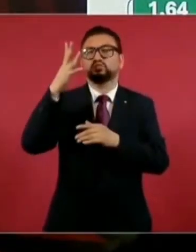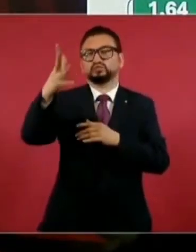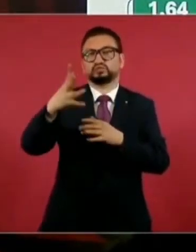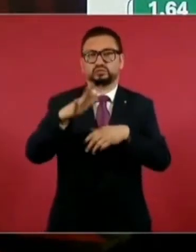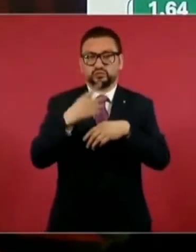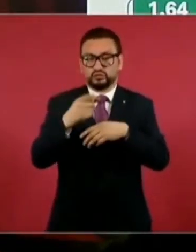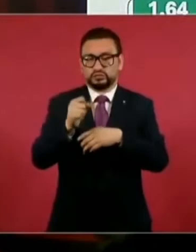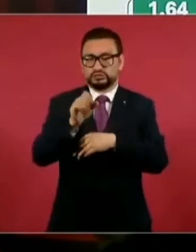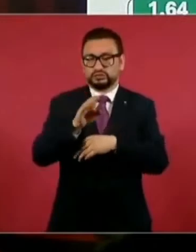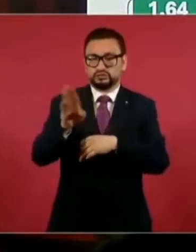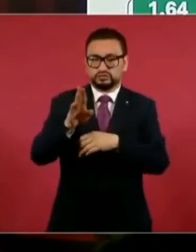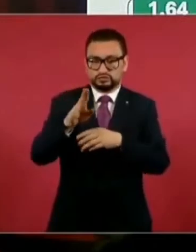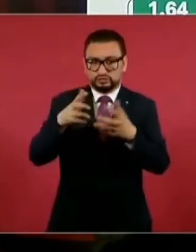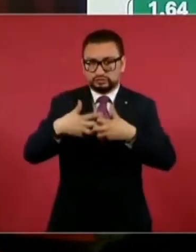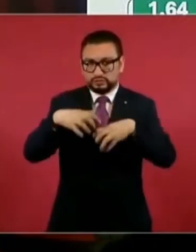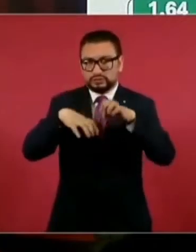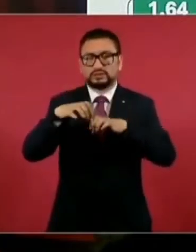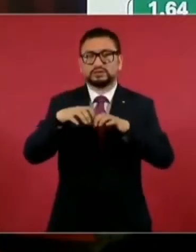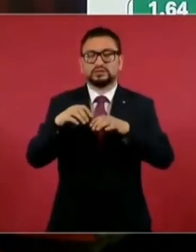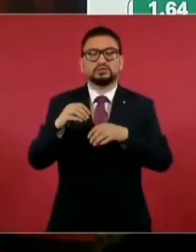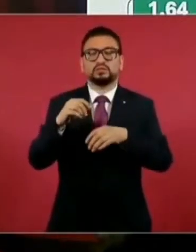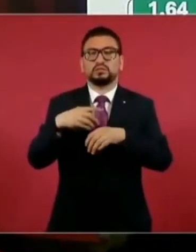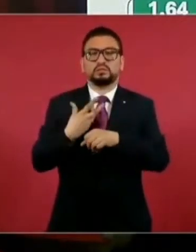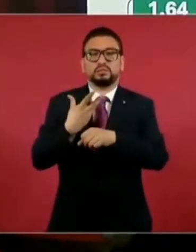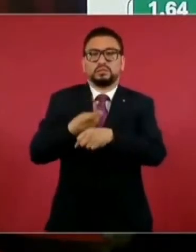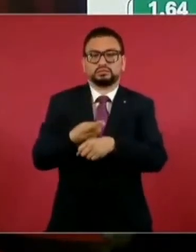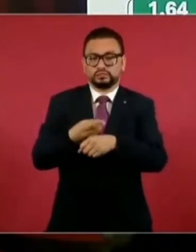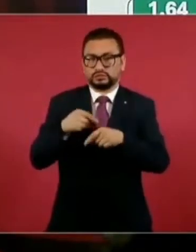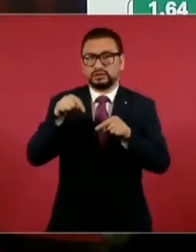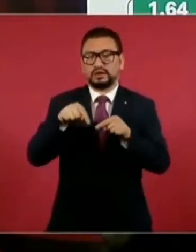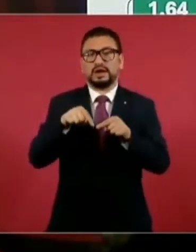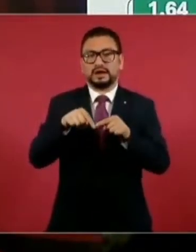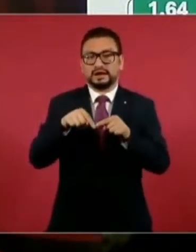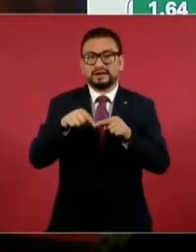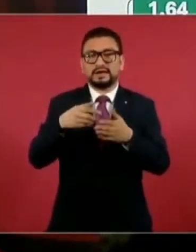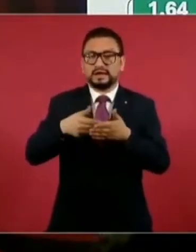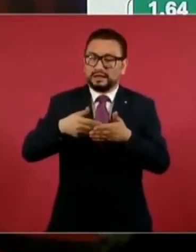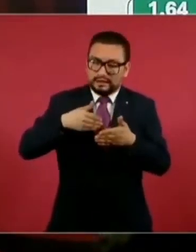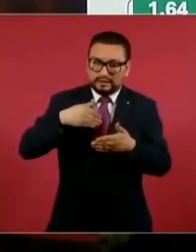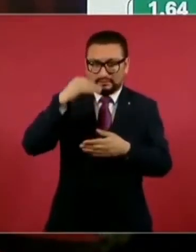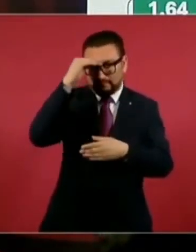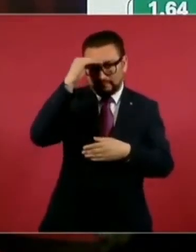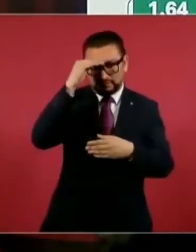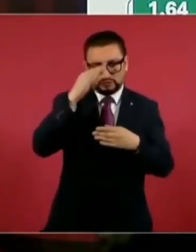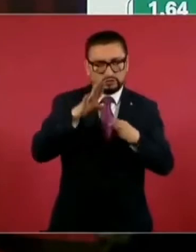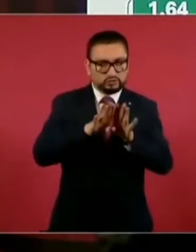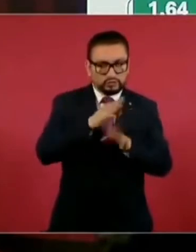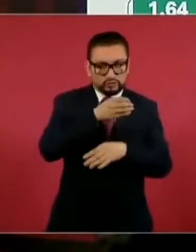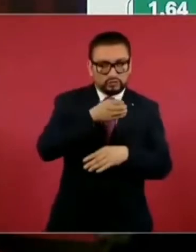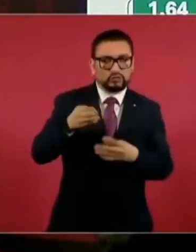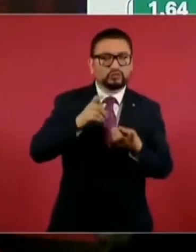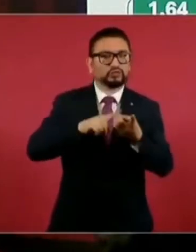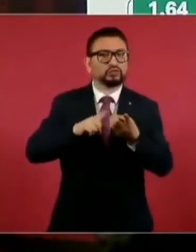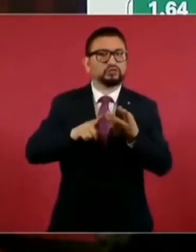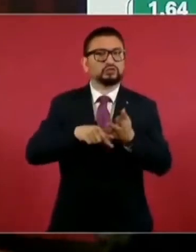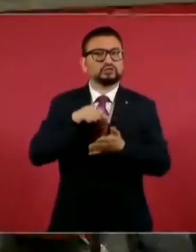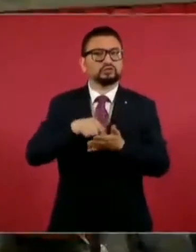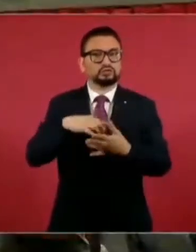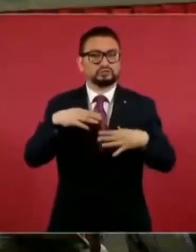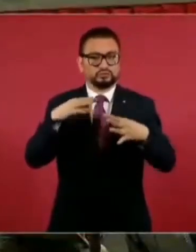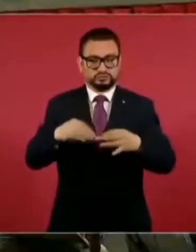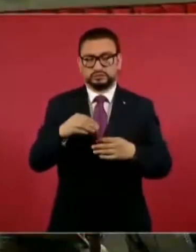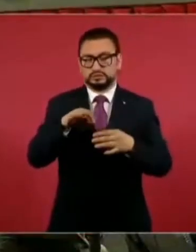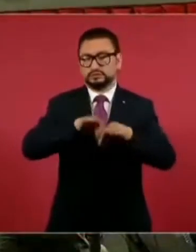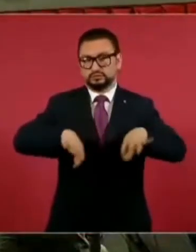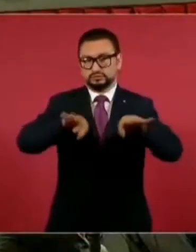no se construye como que una subestación, tiene que estar planeada, estrictamente ordenado. Solo basta mencionar, y es